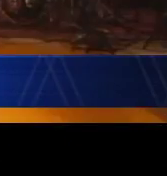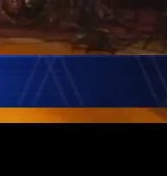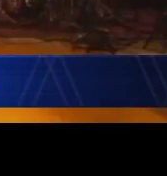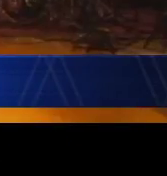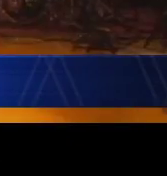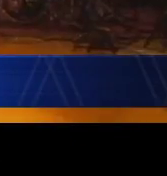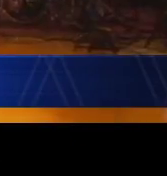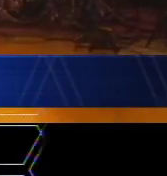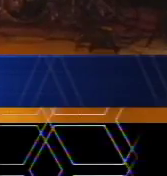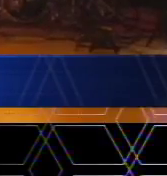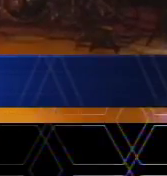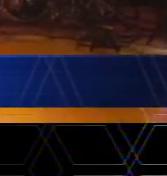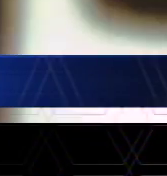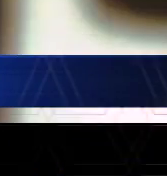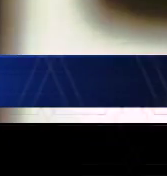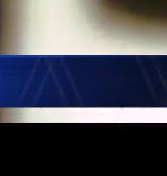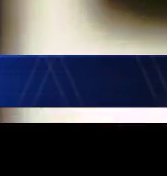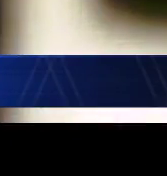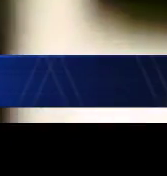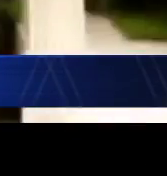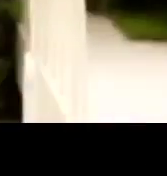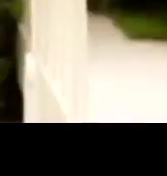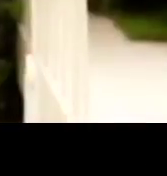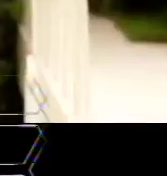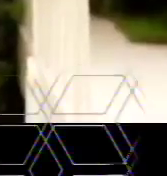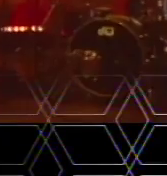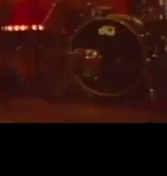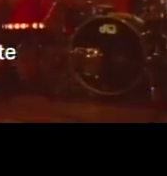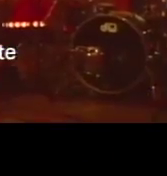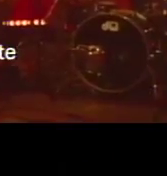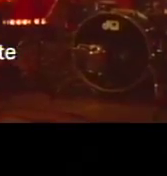Estreno. Juanes cuenta su vida en un documental.